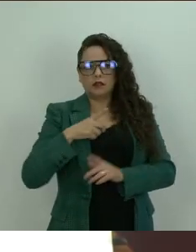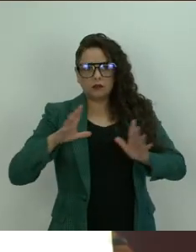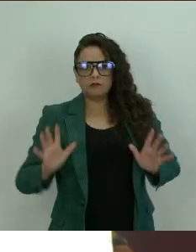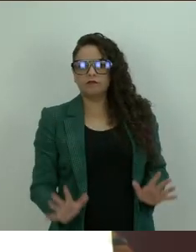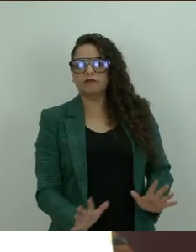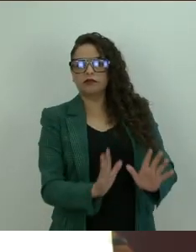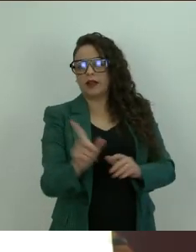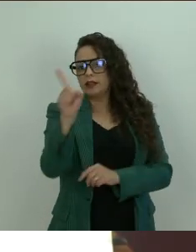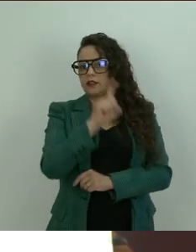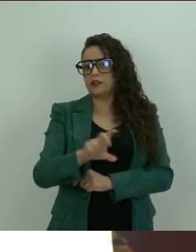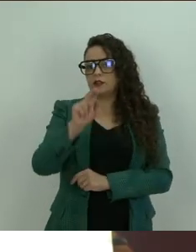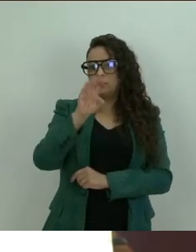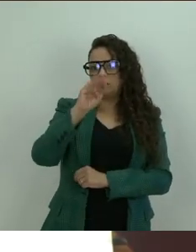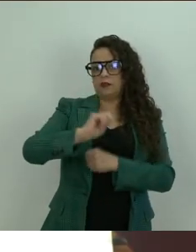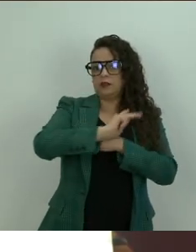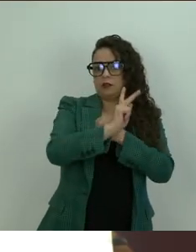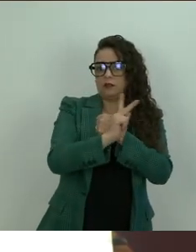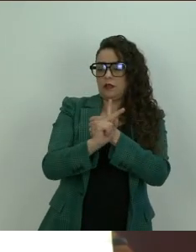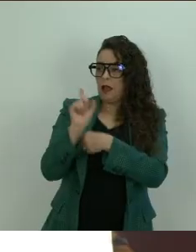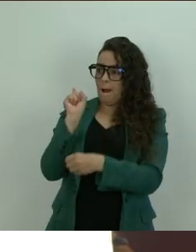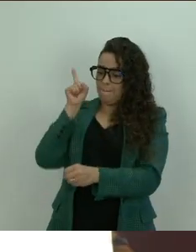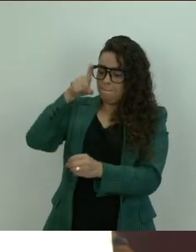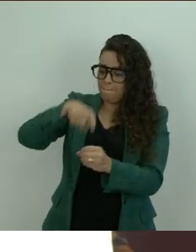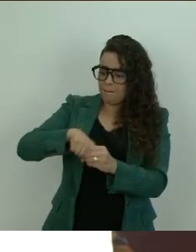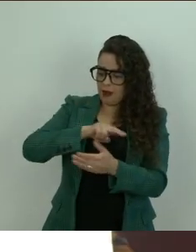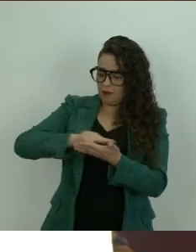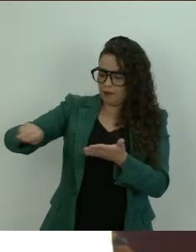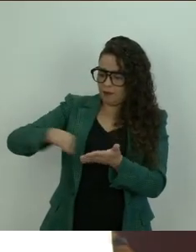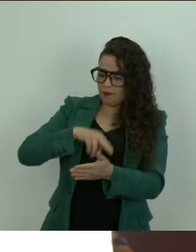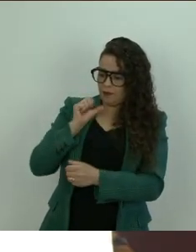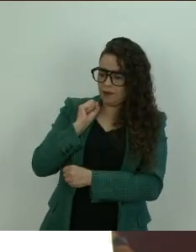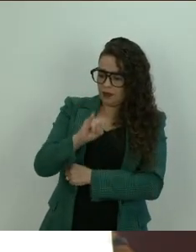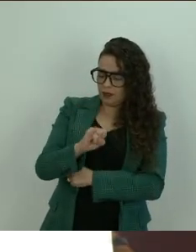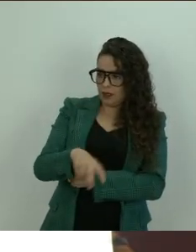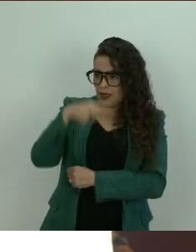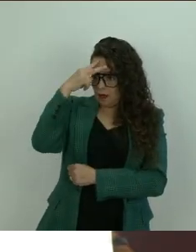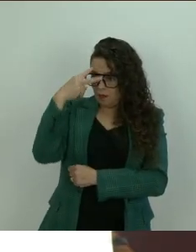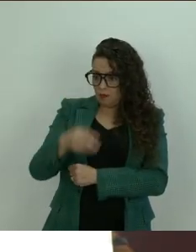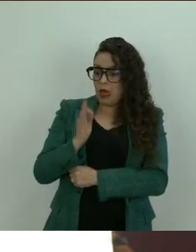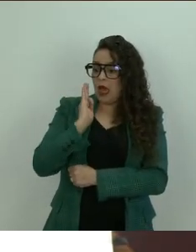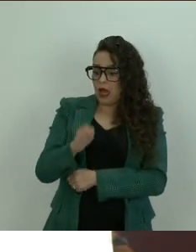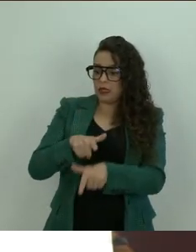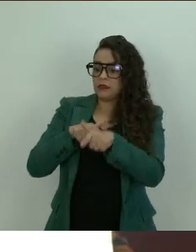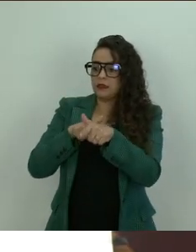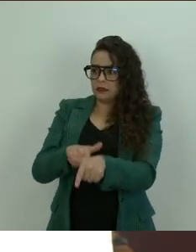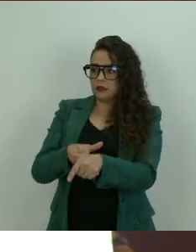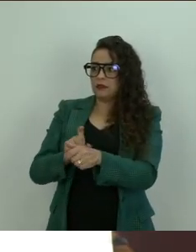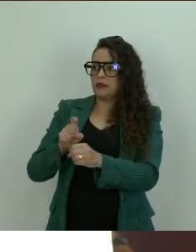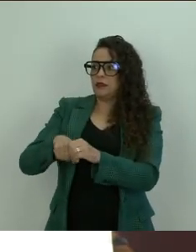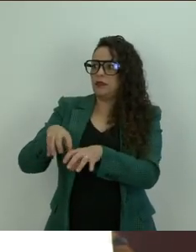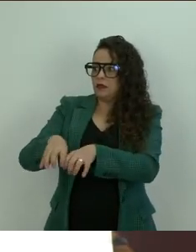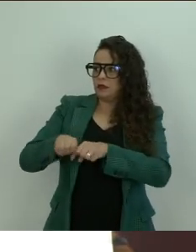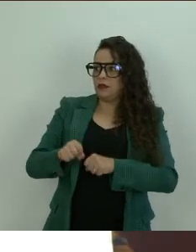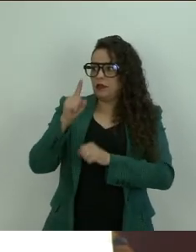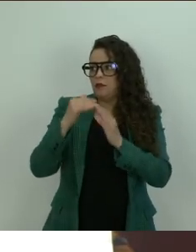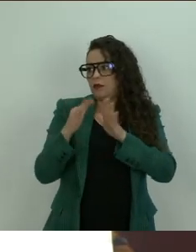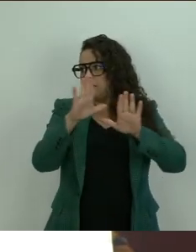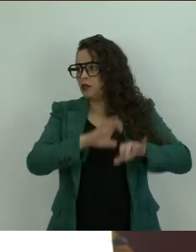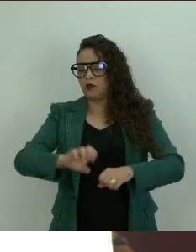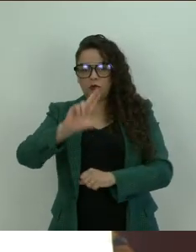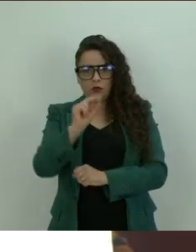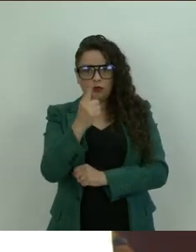189 países forman parte de la referida convención. México lo ratificó en 1981 y en el año 2002 ratificó el